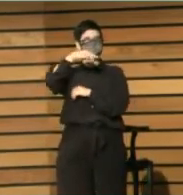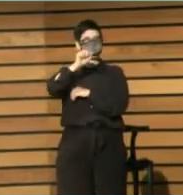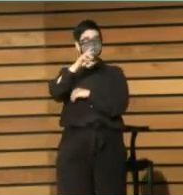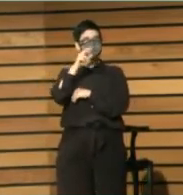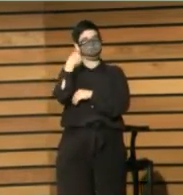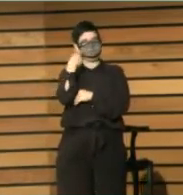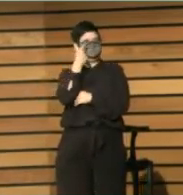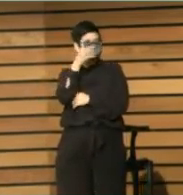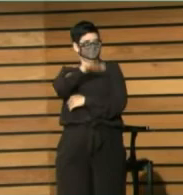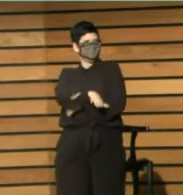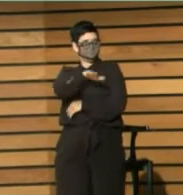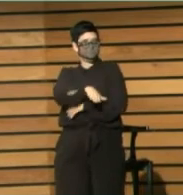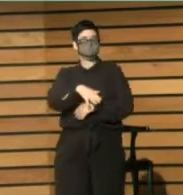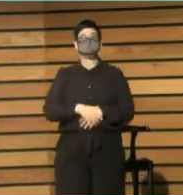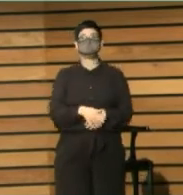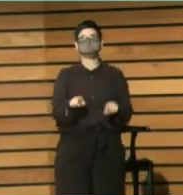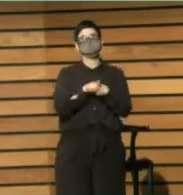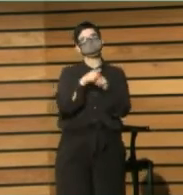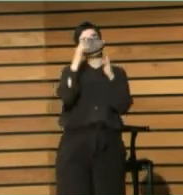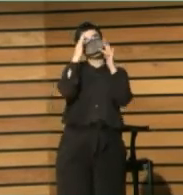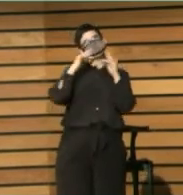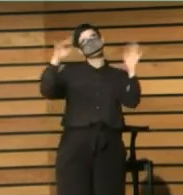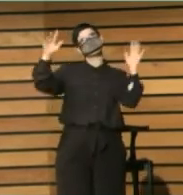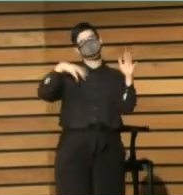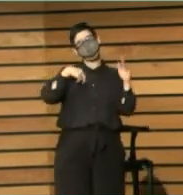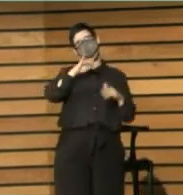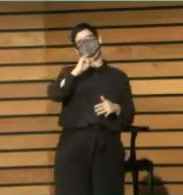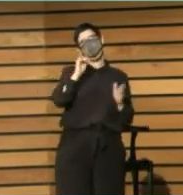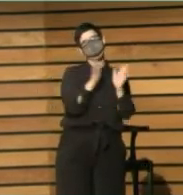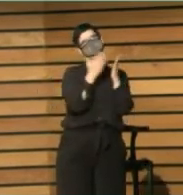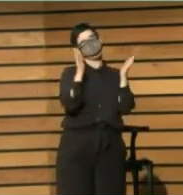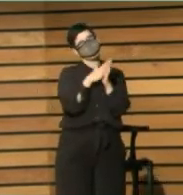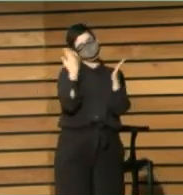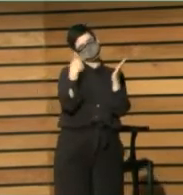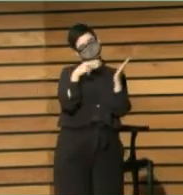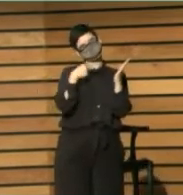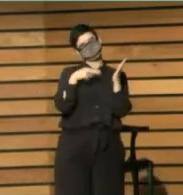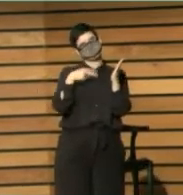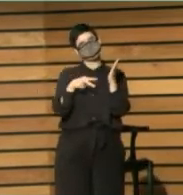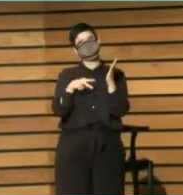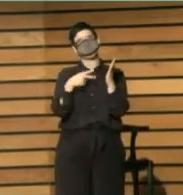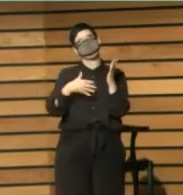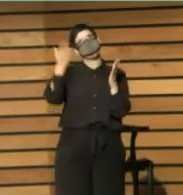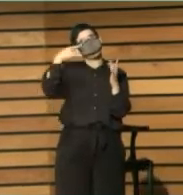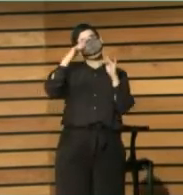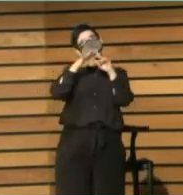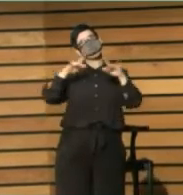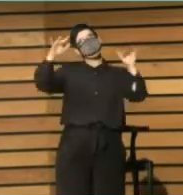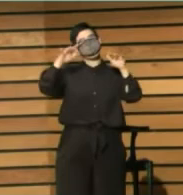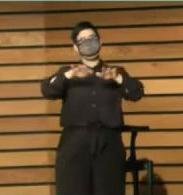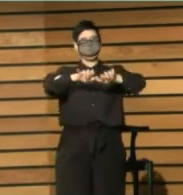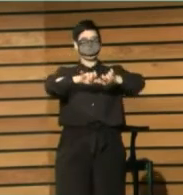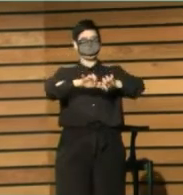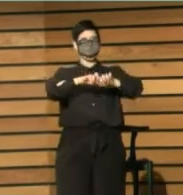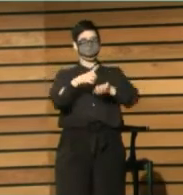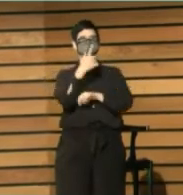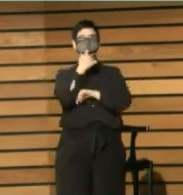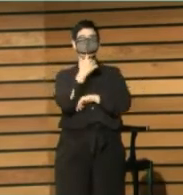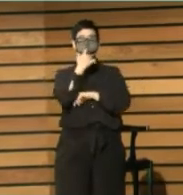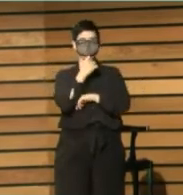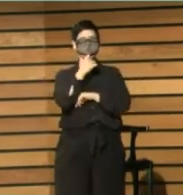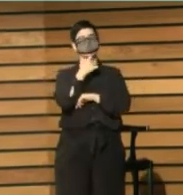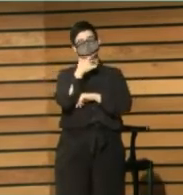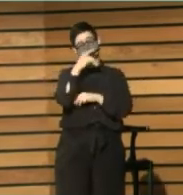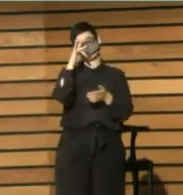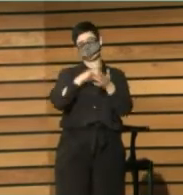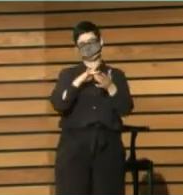alguna vez soñé que escribía en una máquina roja que tardé tiempo en tener conmigo, y soñaba que los deletreaba mientras caminaba por